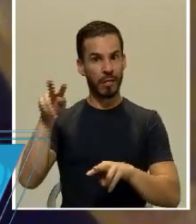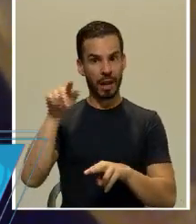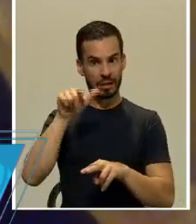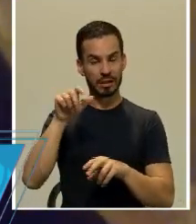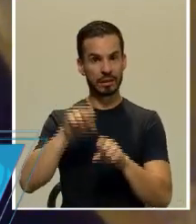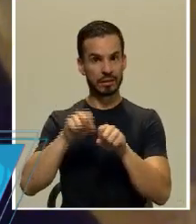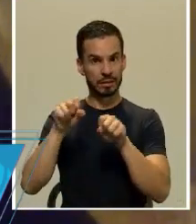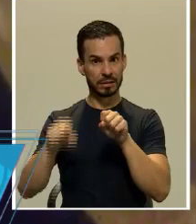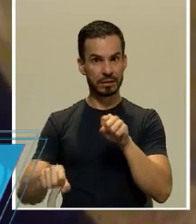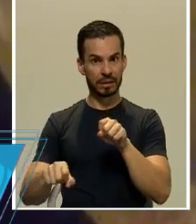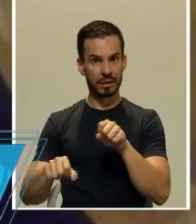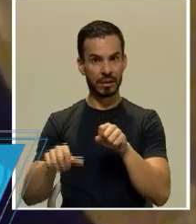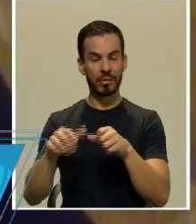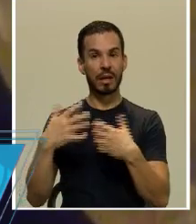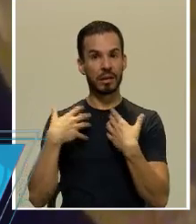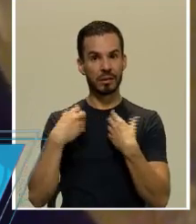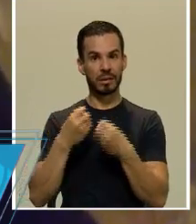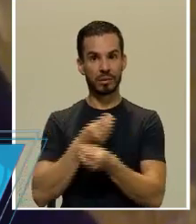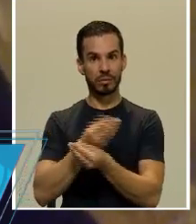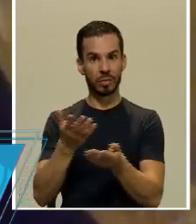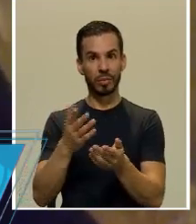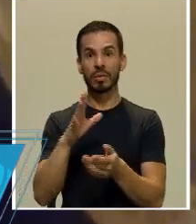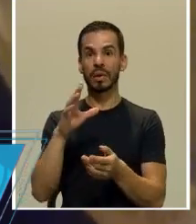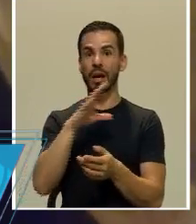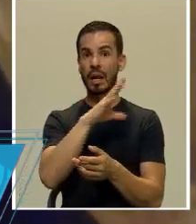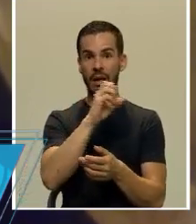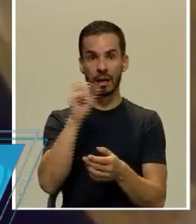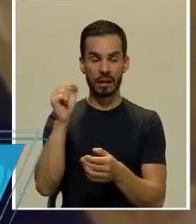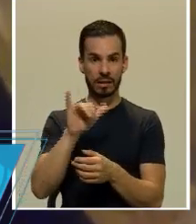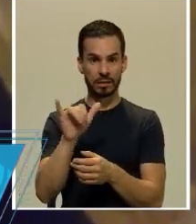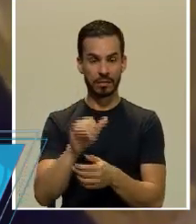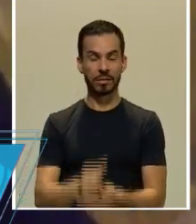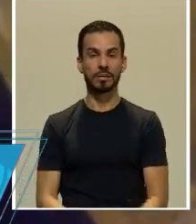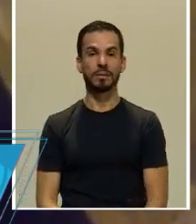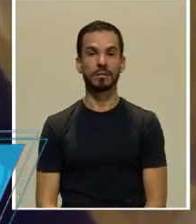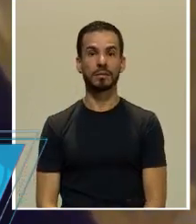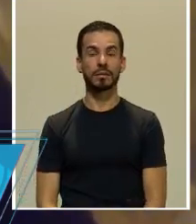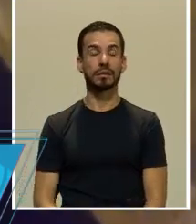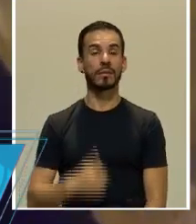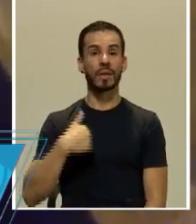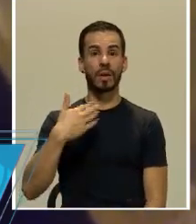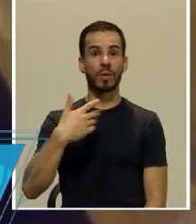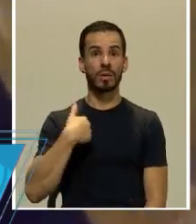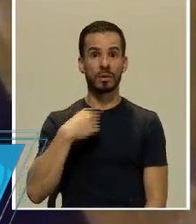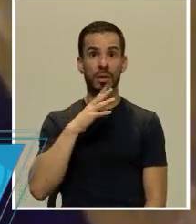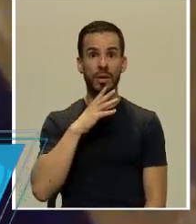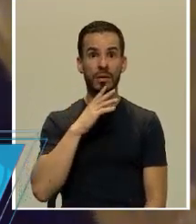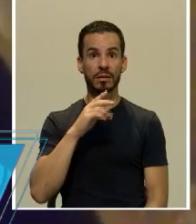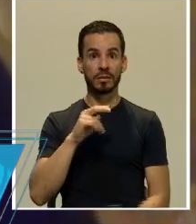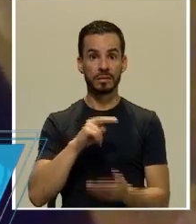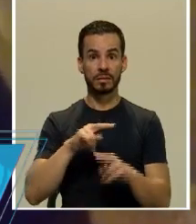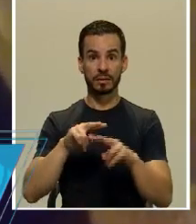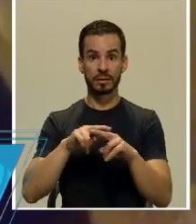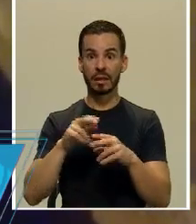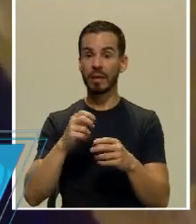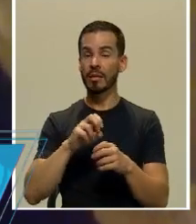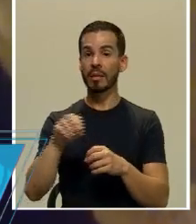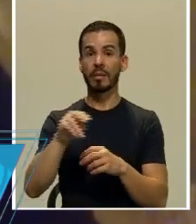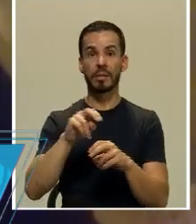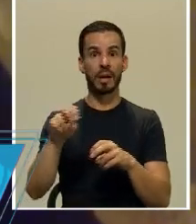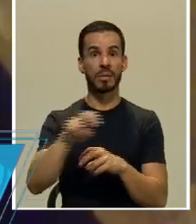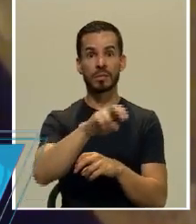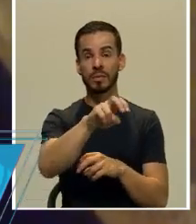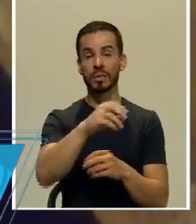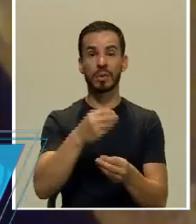es ese sistema, tanto de salud público como el de la caja. Entonces, cuando hablamos de un sistema de transporte público, no